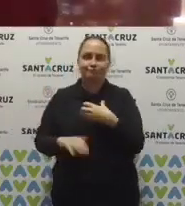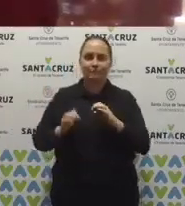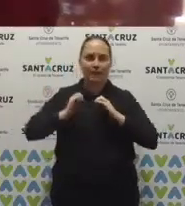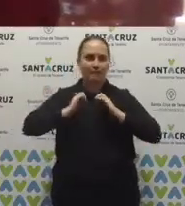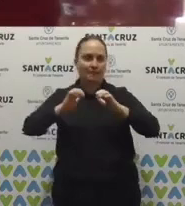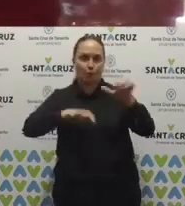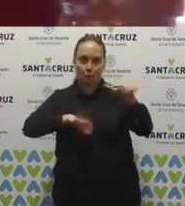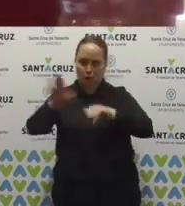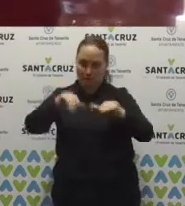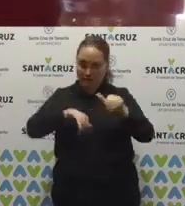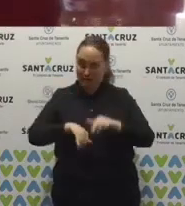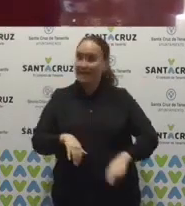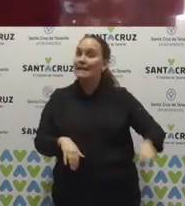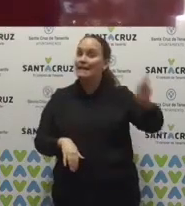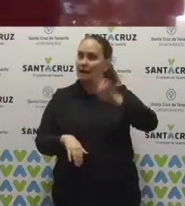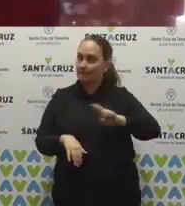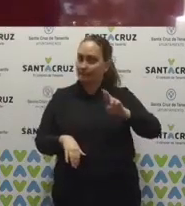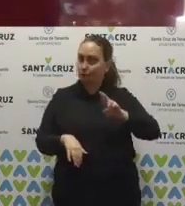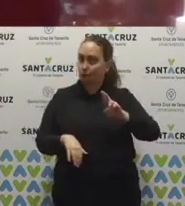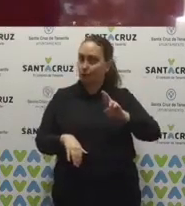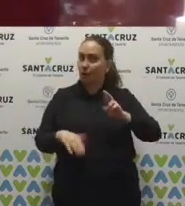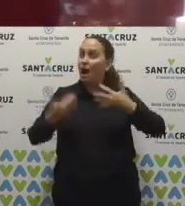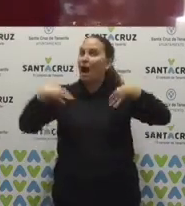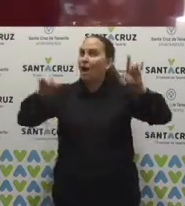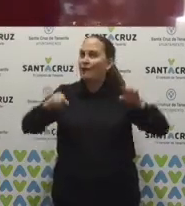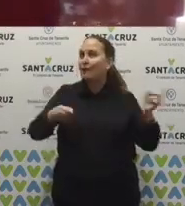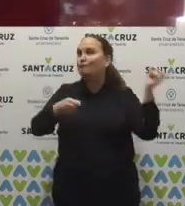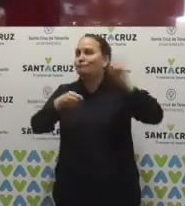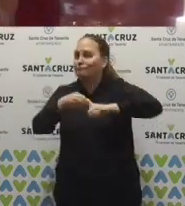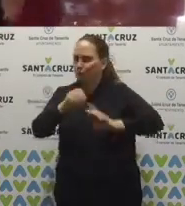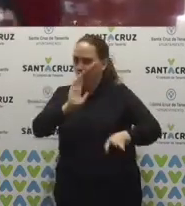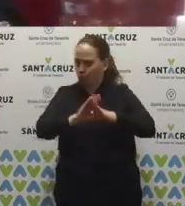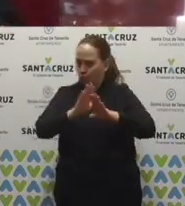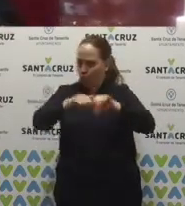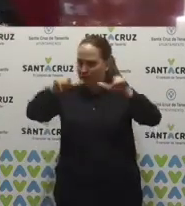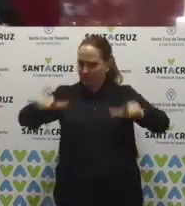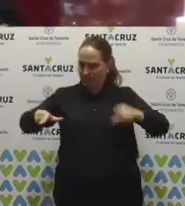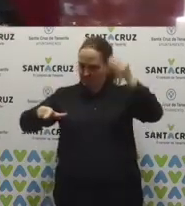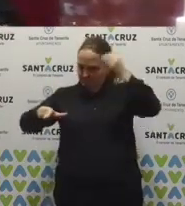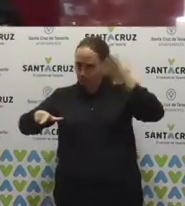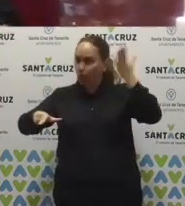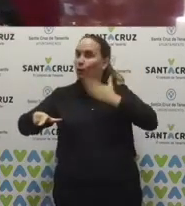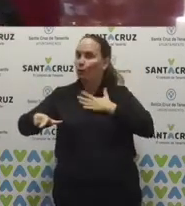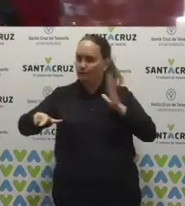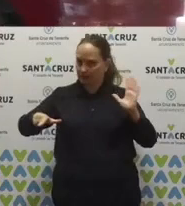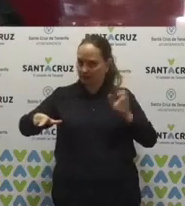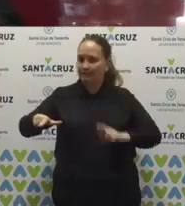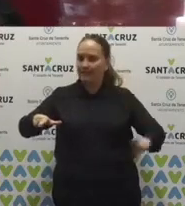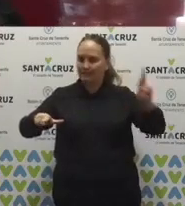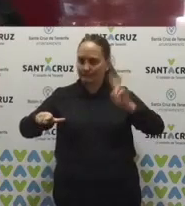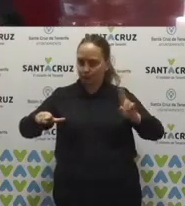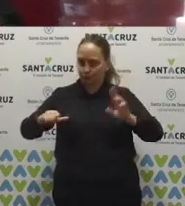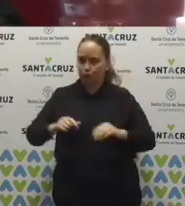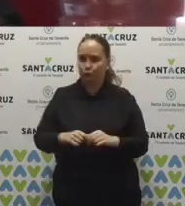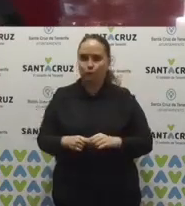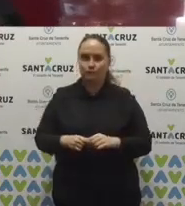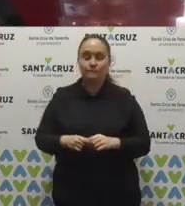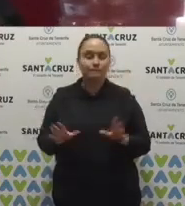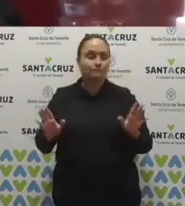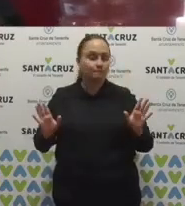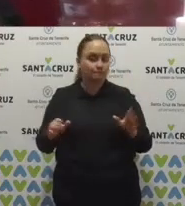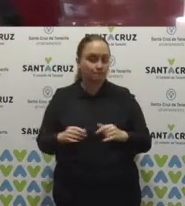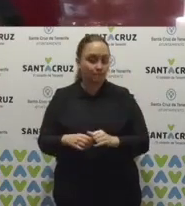insisto mientras sigue activo y está en salas e y es posible